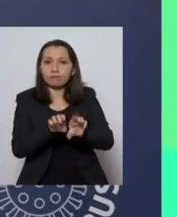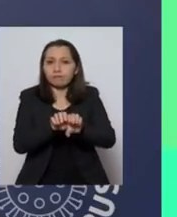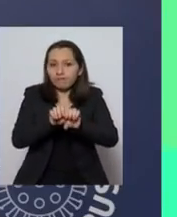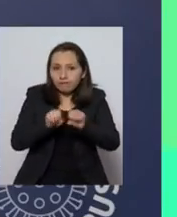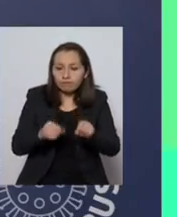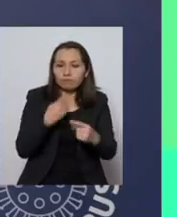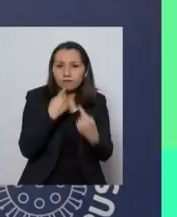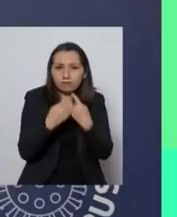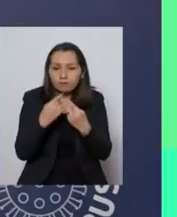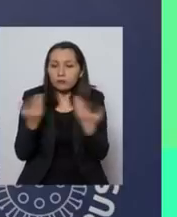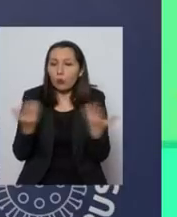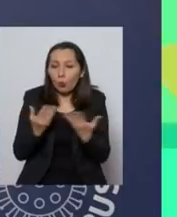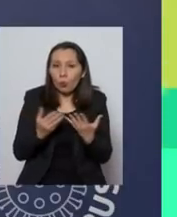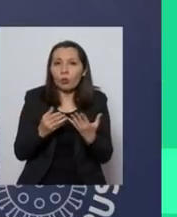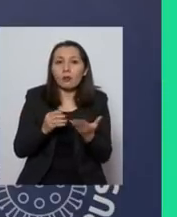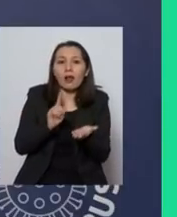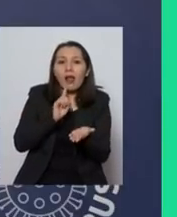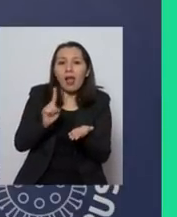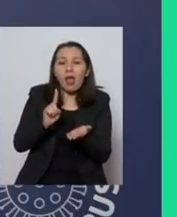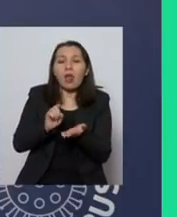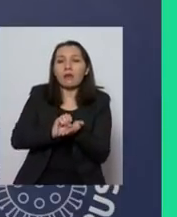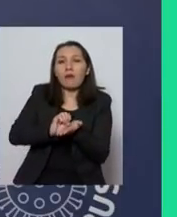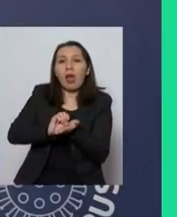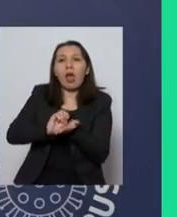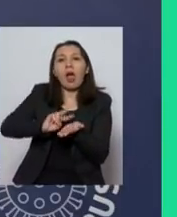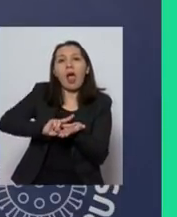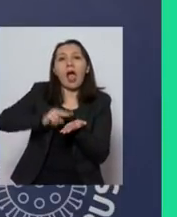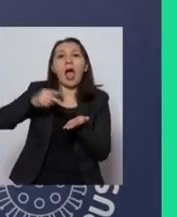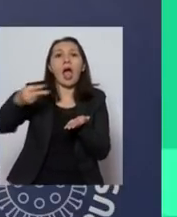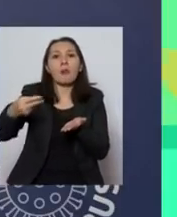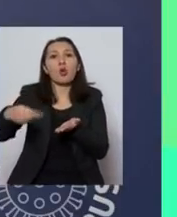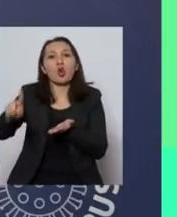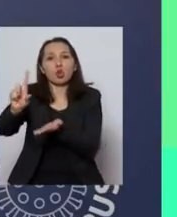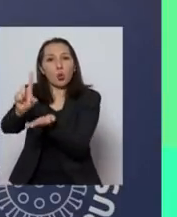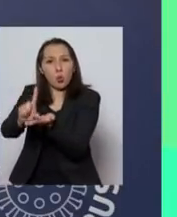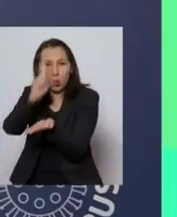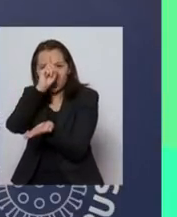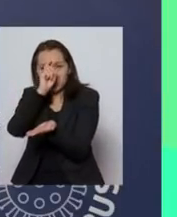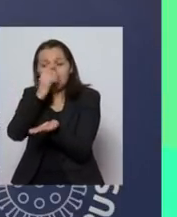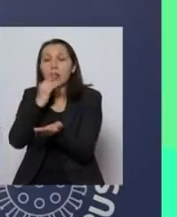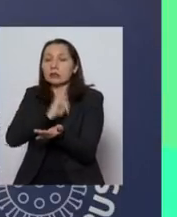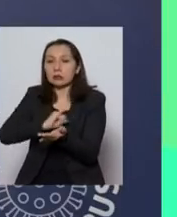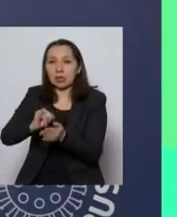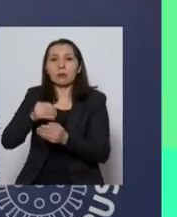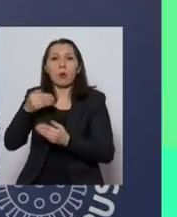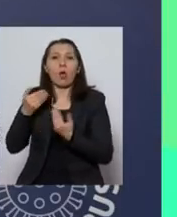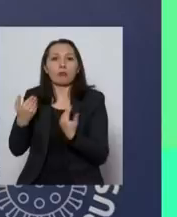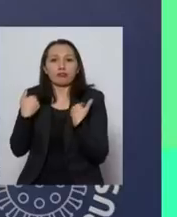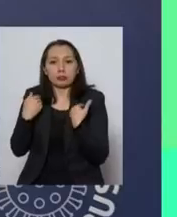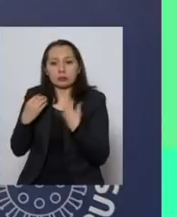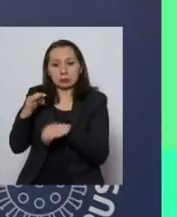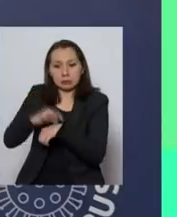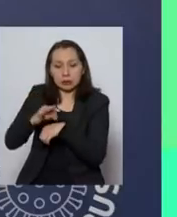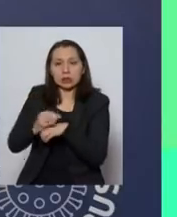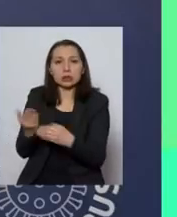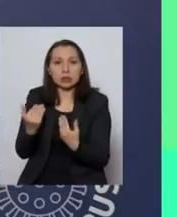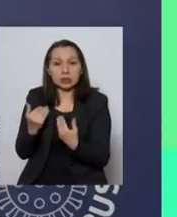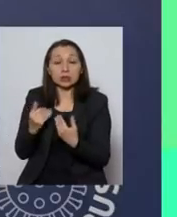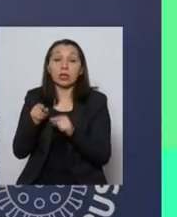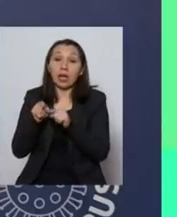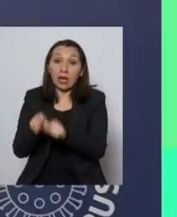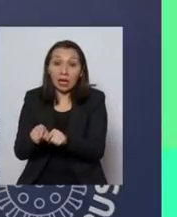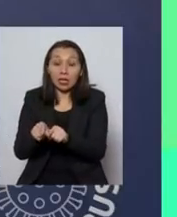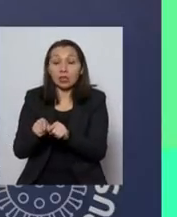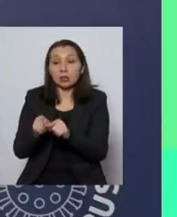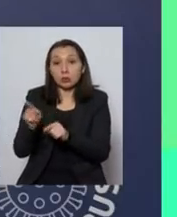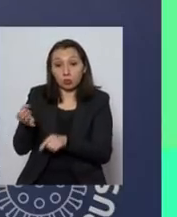coordinar estos traslados para que las personas sigan recibiendo el tratamiento que necesitan. Y en ese